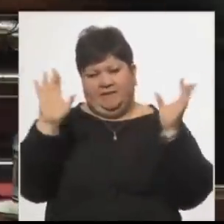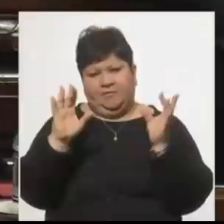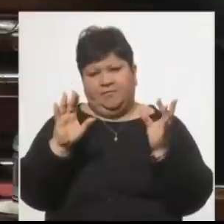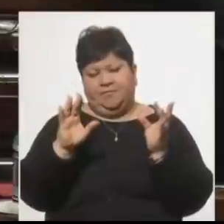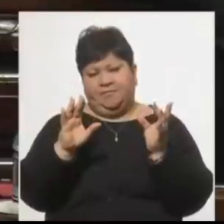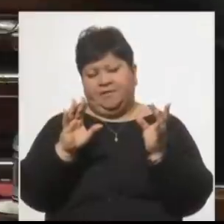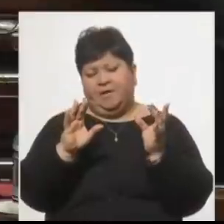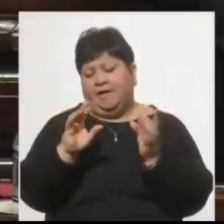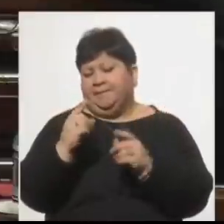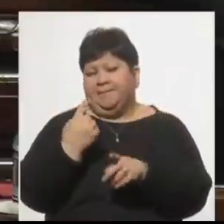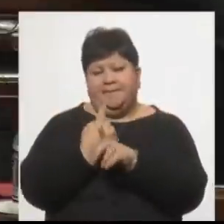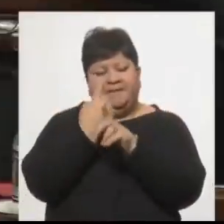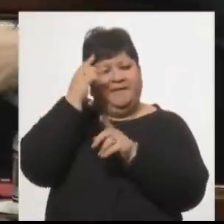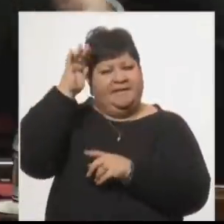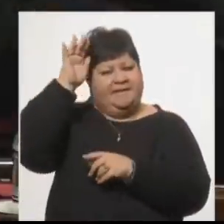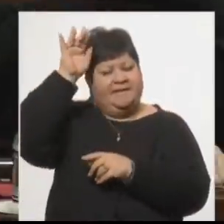Primera República